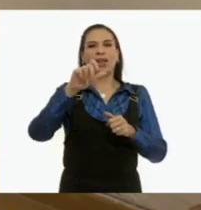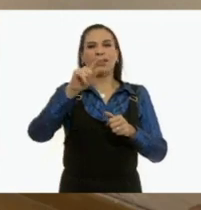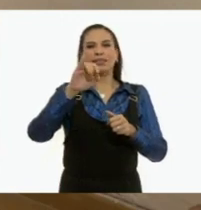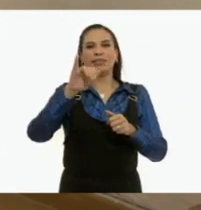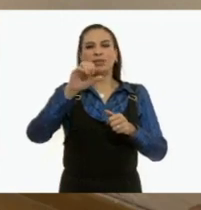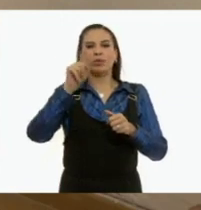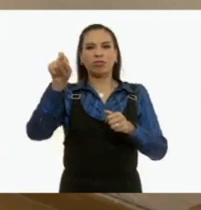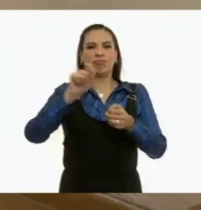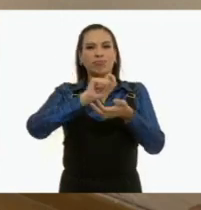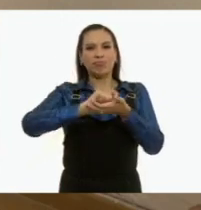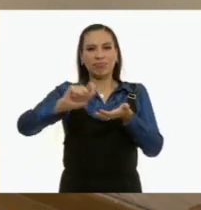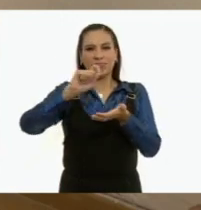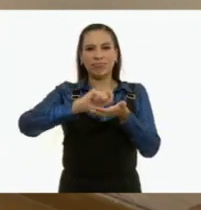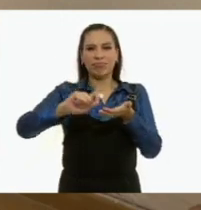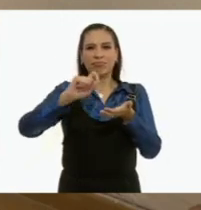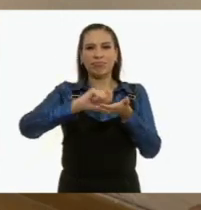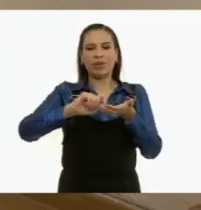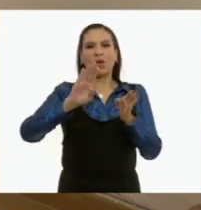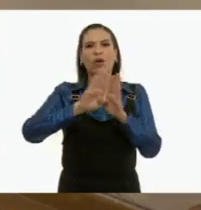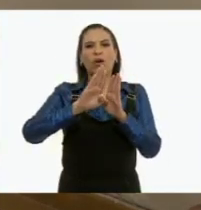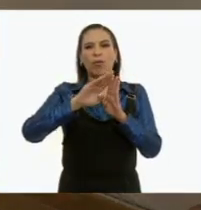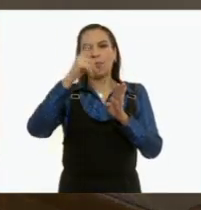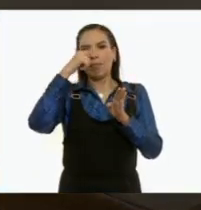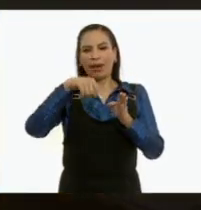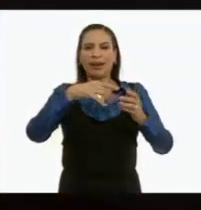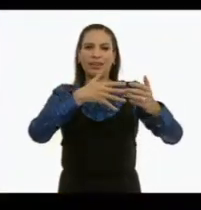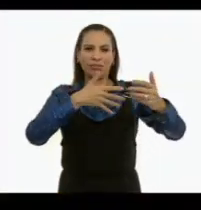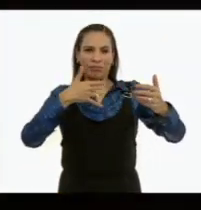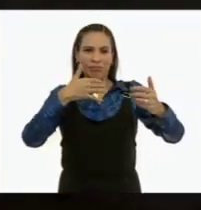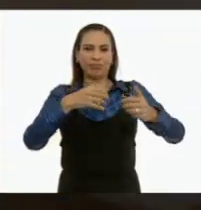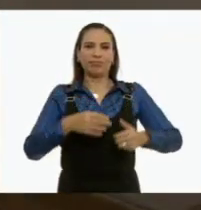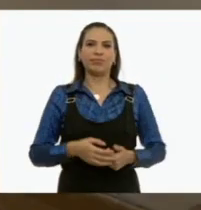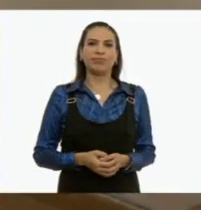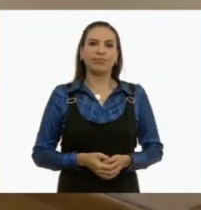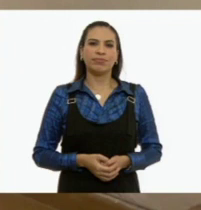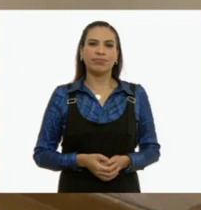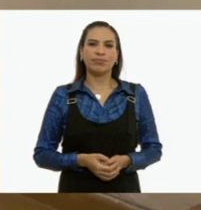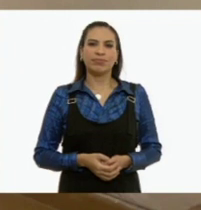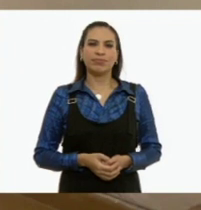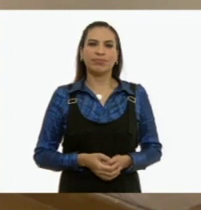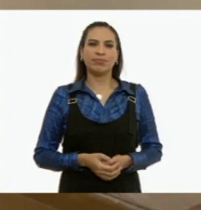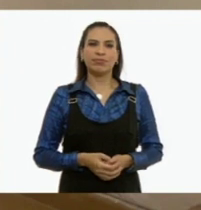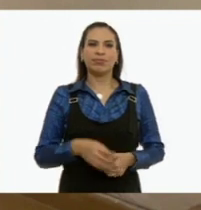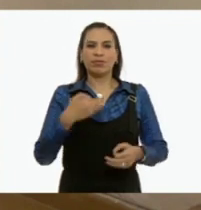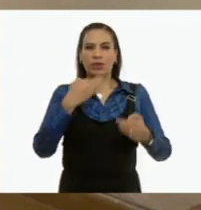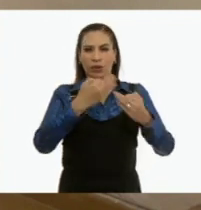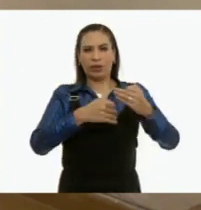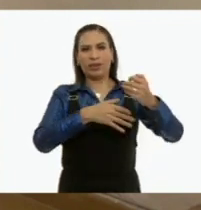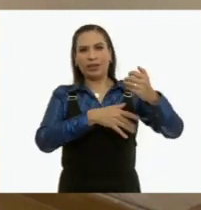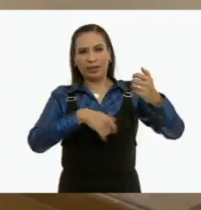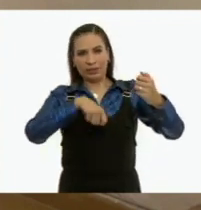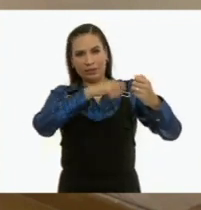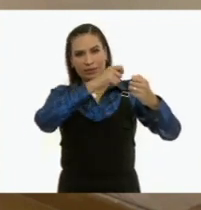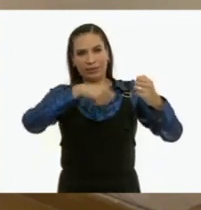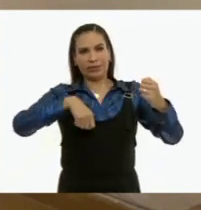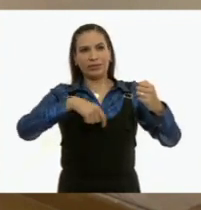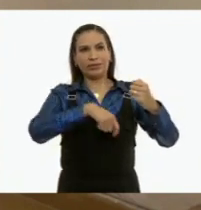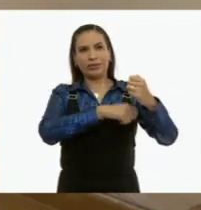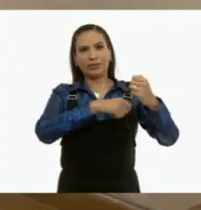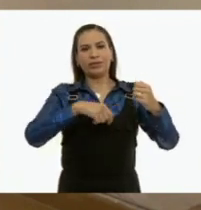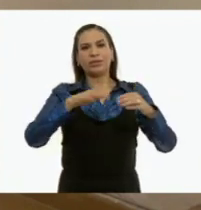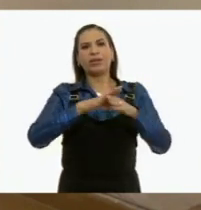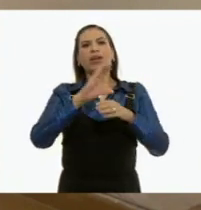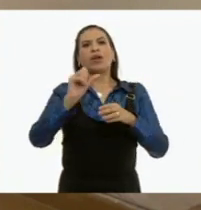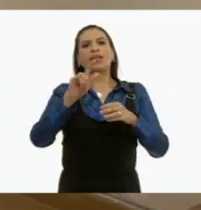escribir pasajes melódicos para el instrumento. Voy a tocar de la suite para contrabajo